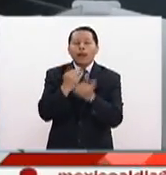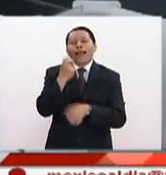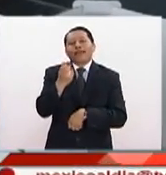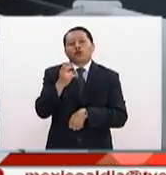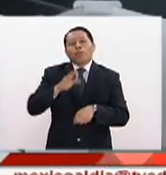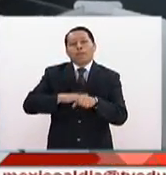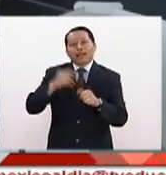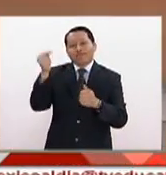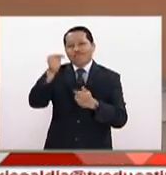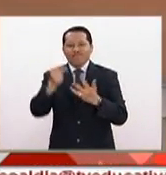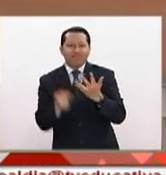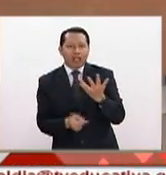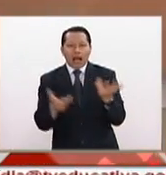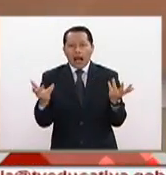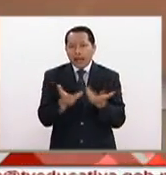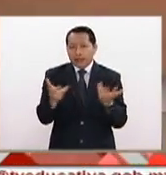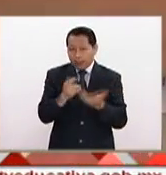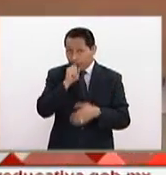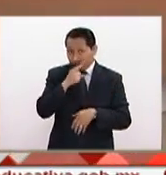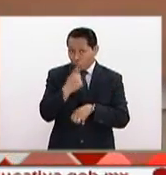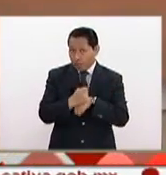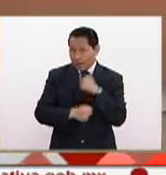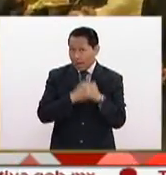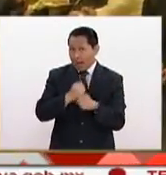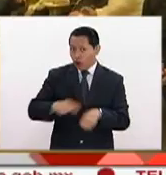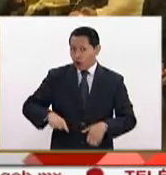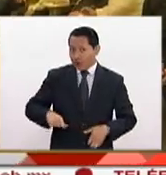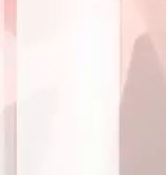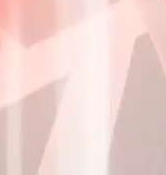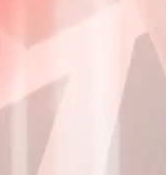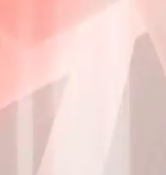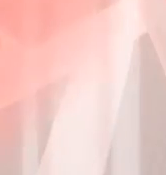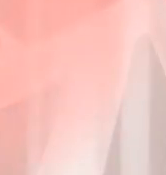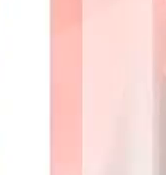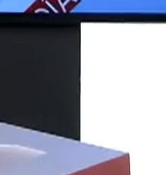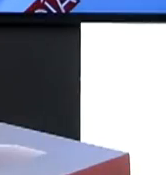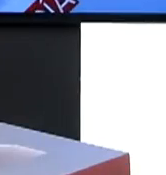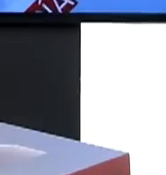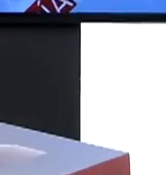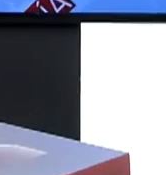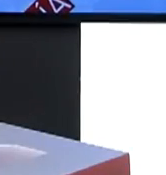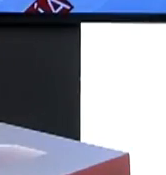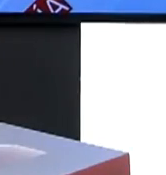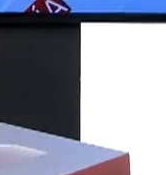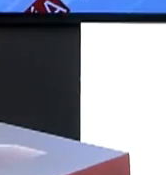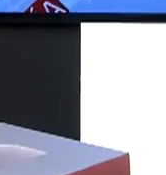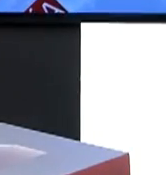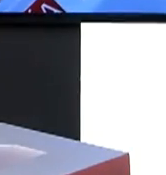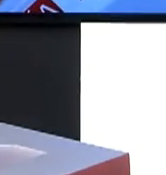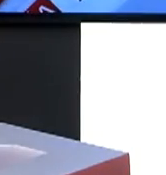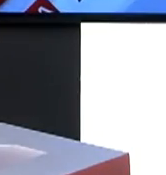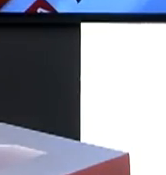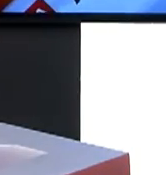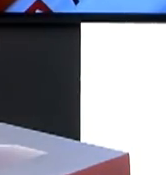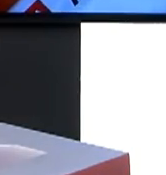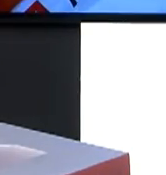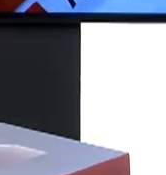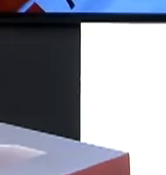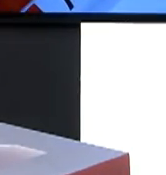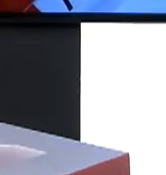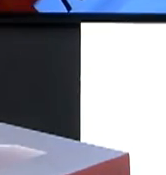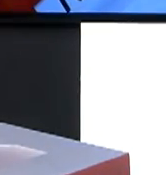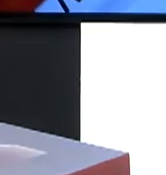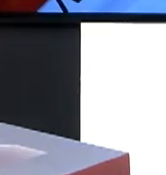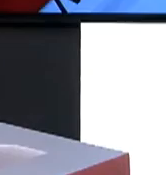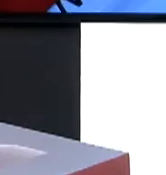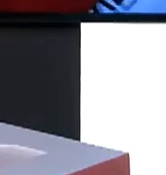gran parte las acciones que han caracterizado su primer año de gobierno. Y Y precisamente en este contexto del primer año